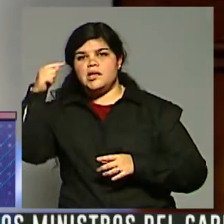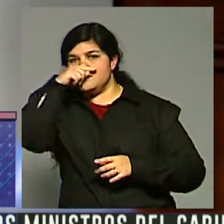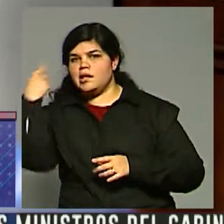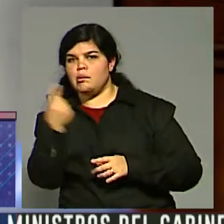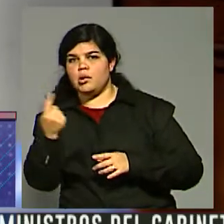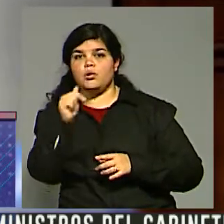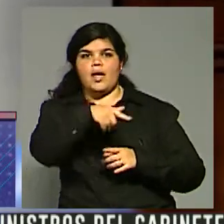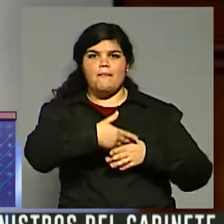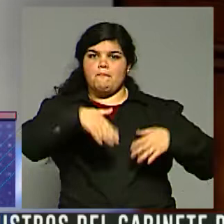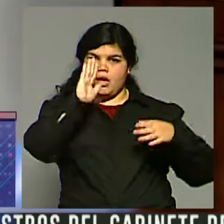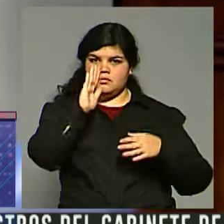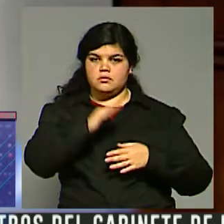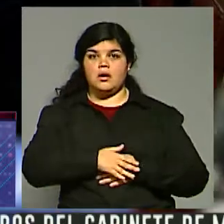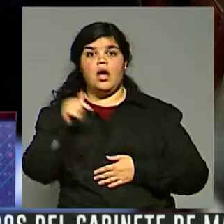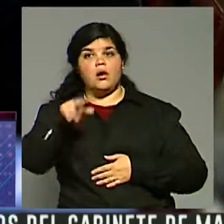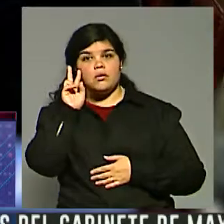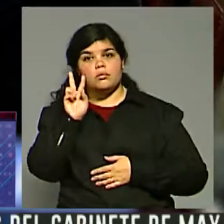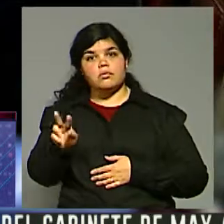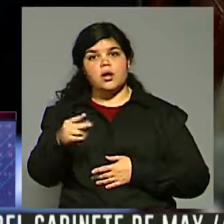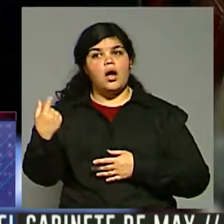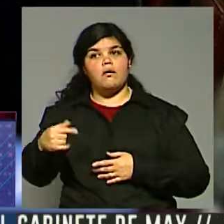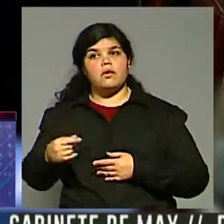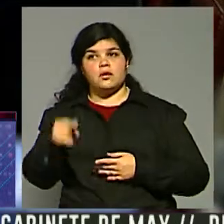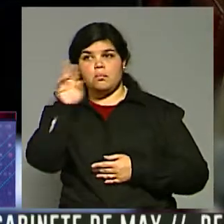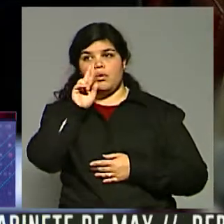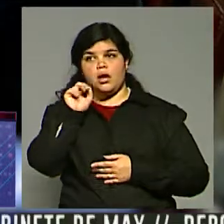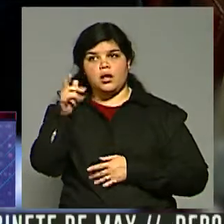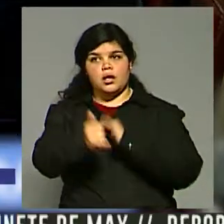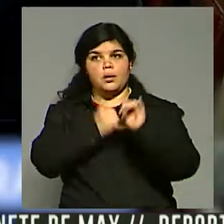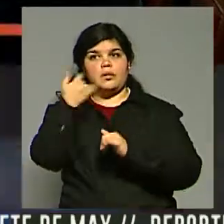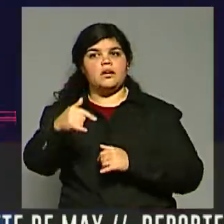minutos. Vamos a escuchar un poco de esta exposición de Aida Kemelmacher.